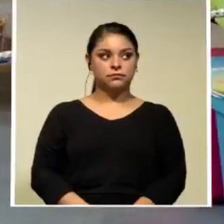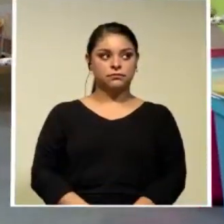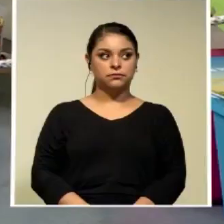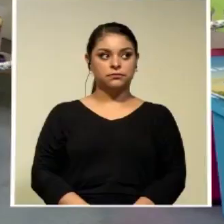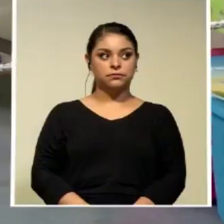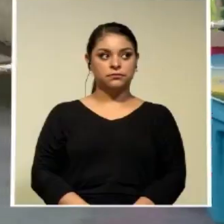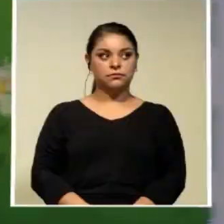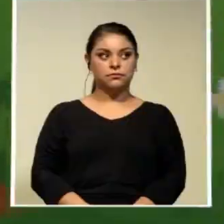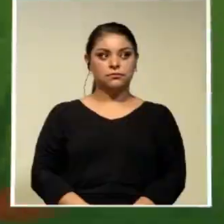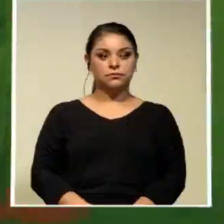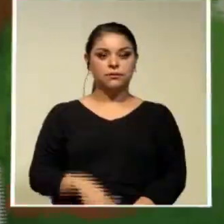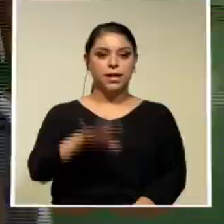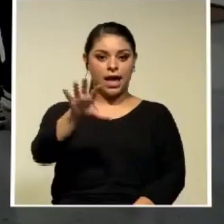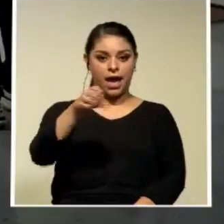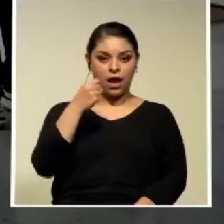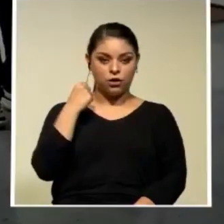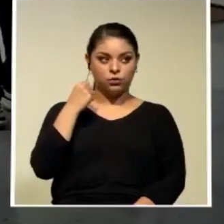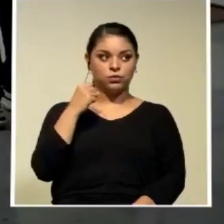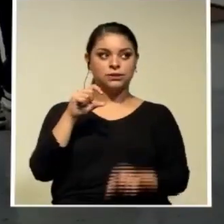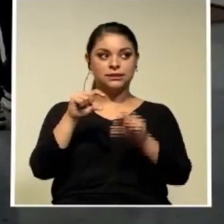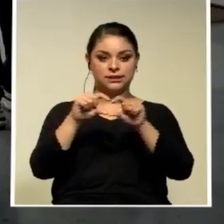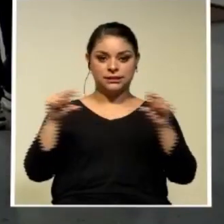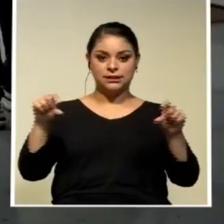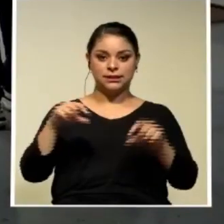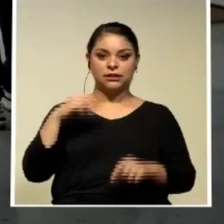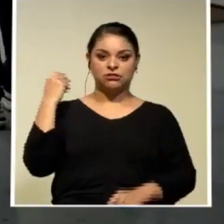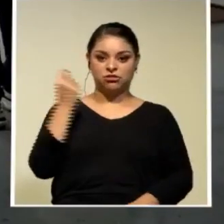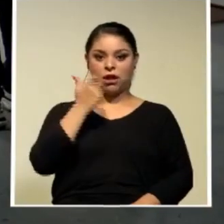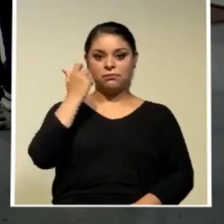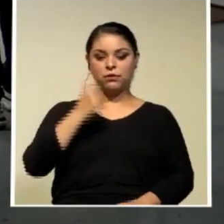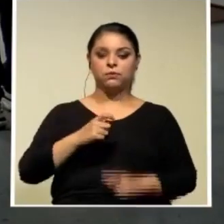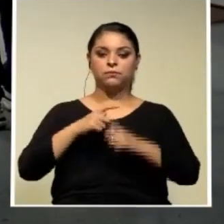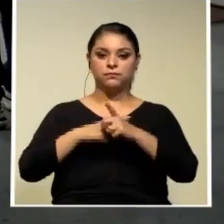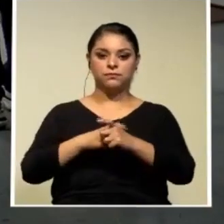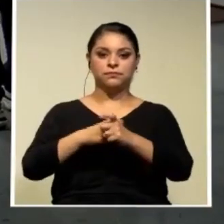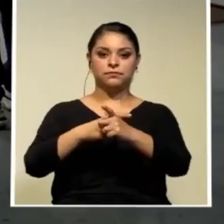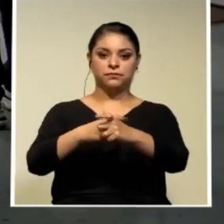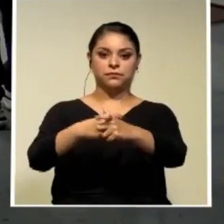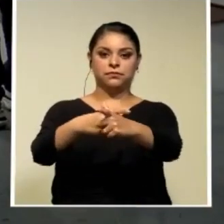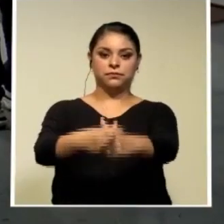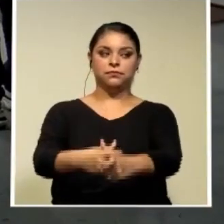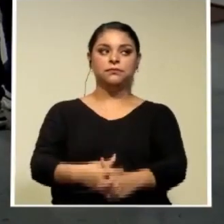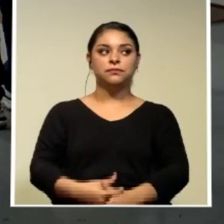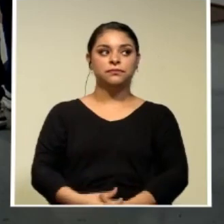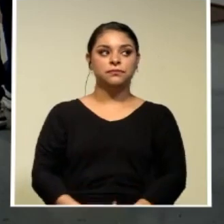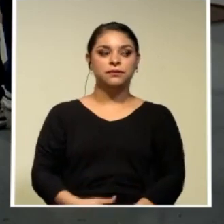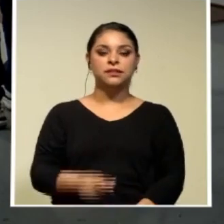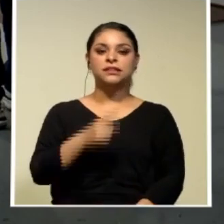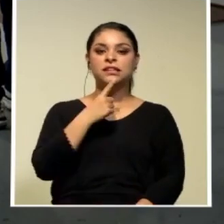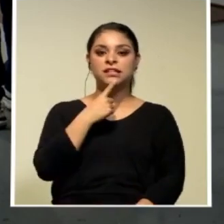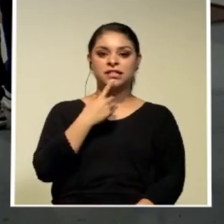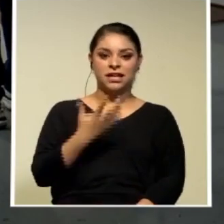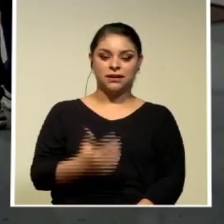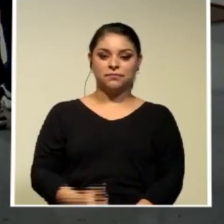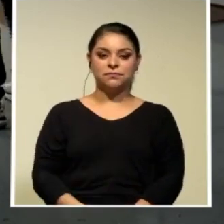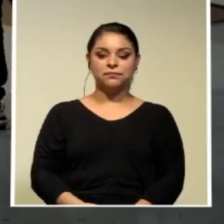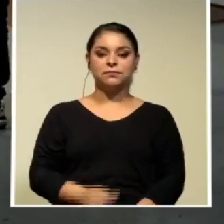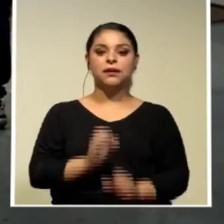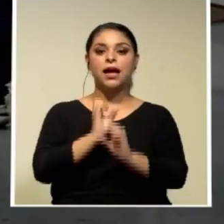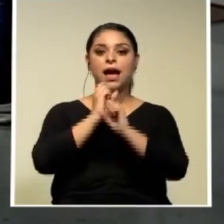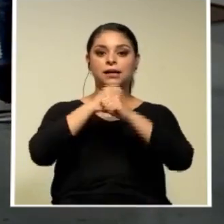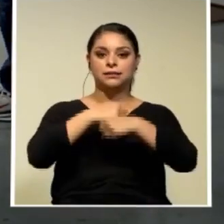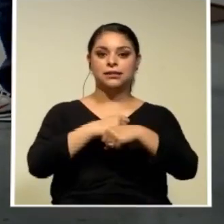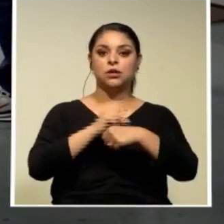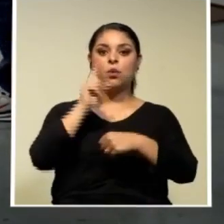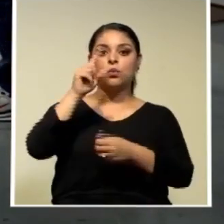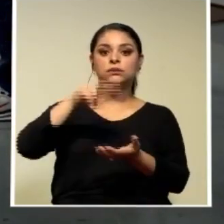Excelente. Tomo, la arranqué, rápido. Ok, me devuelvo y dice así. Realiza